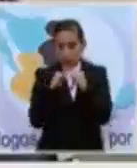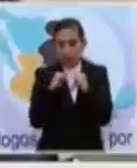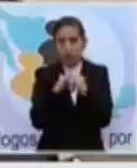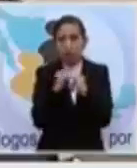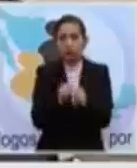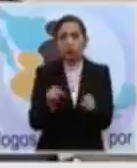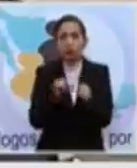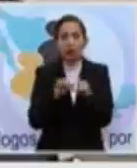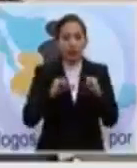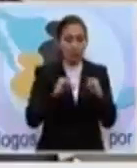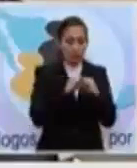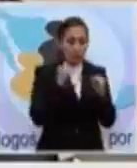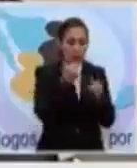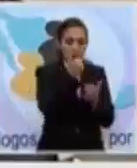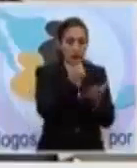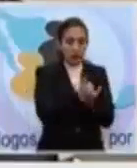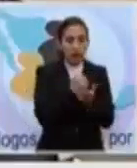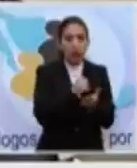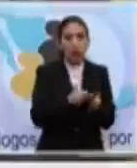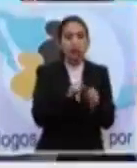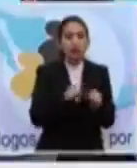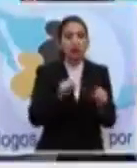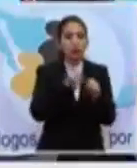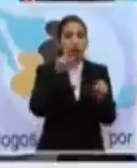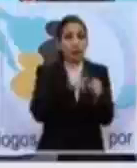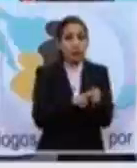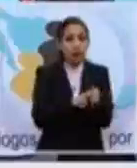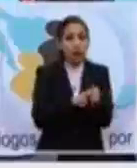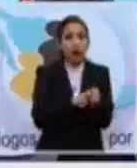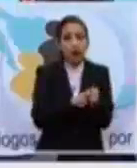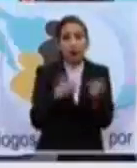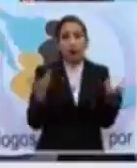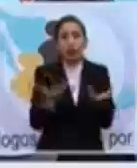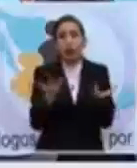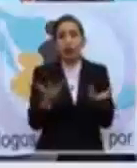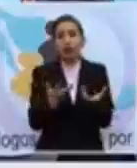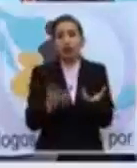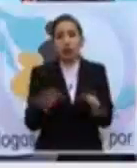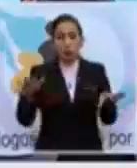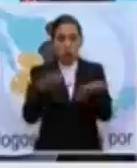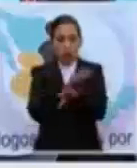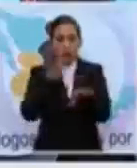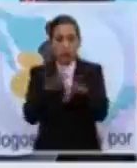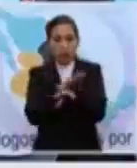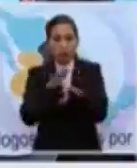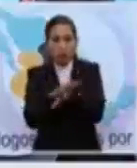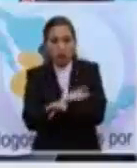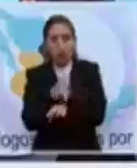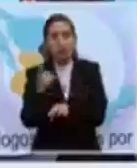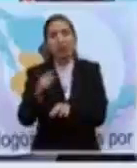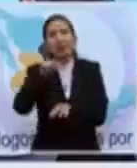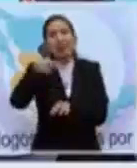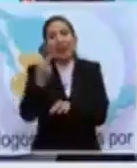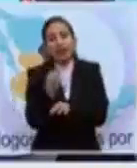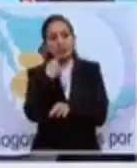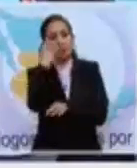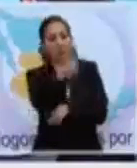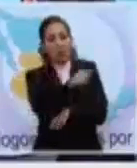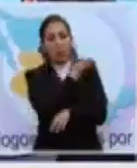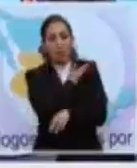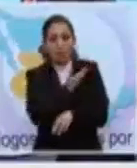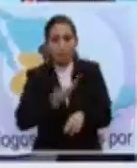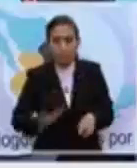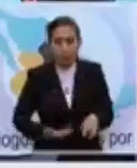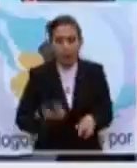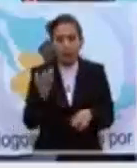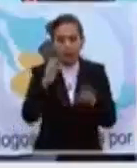Social y el Instituto de Seguridad Social a Trabajadores de los Estados, ha desarrollado una agenda de reformas que obedece al mandato presidencial, y